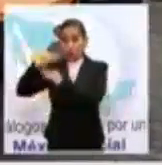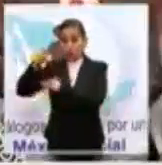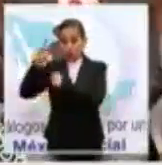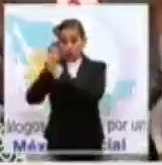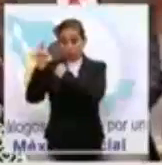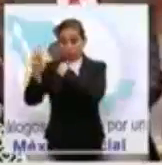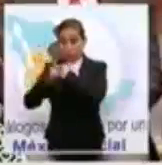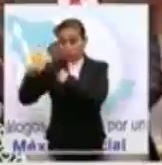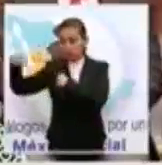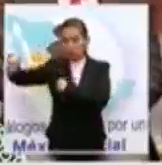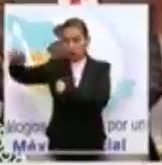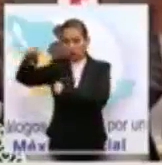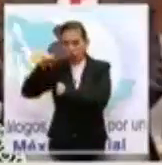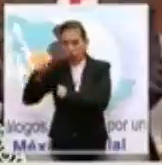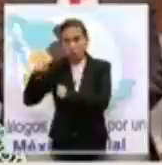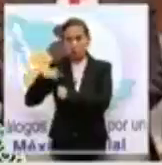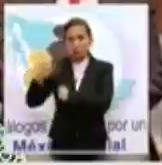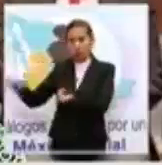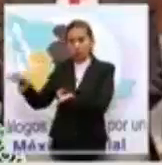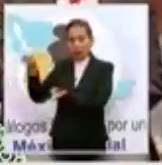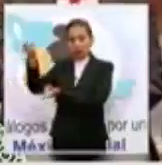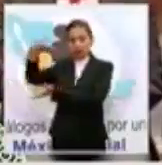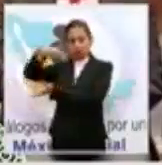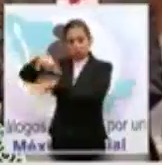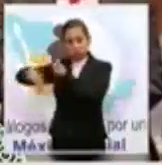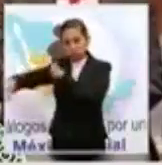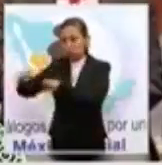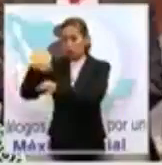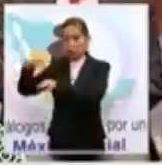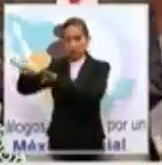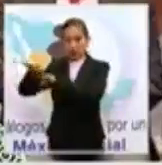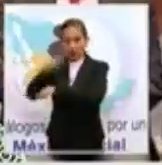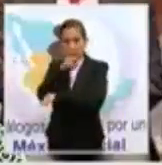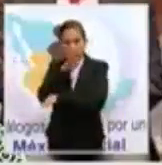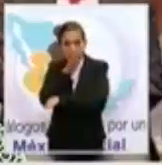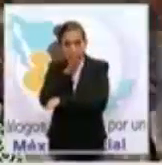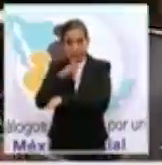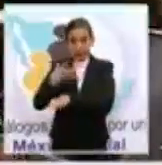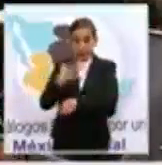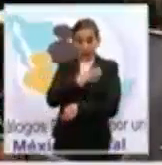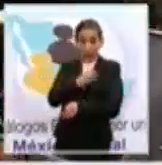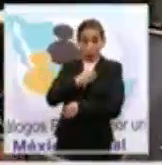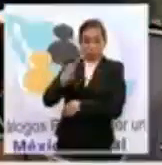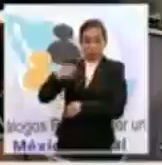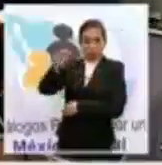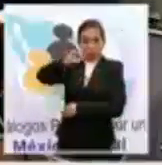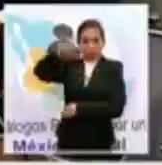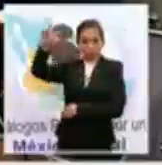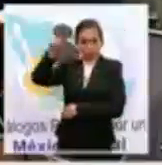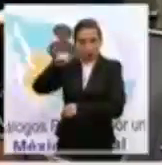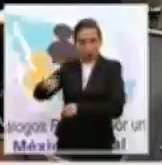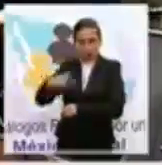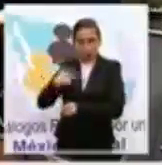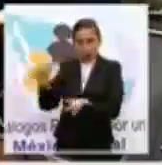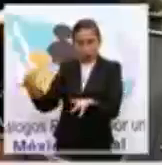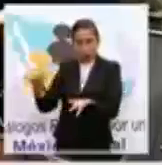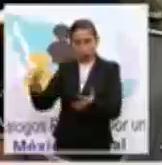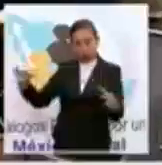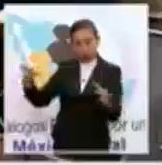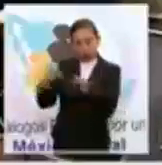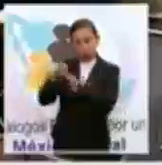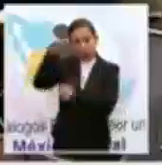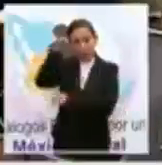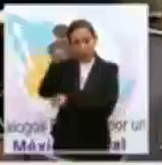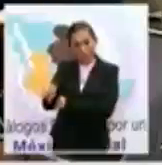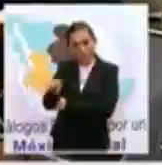la ocupación del padre está fuertemente correlacionada con ingreso y los hijos de profesionistas y el ingreso está fuertemente